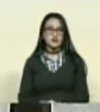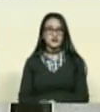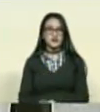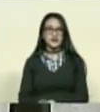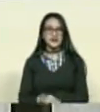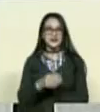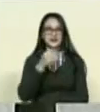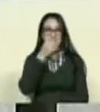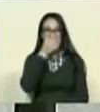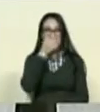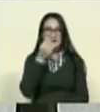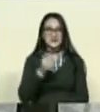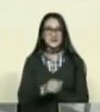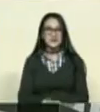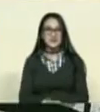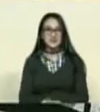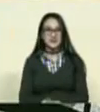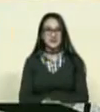Diacoquerce.